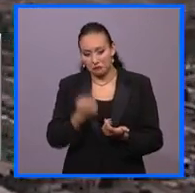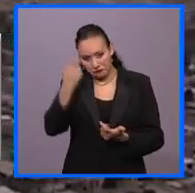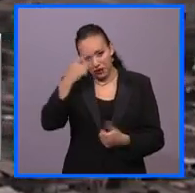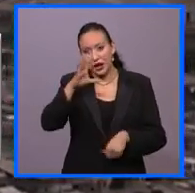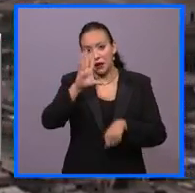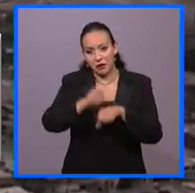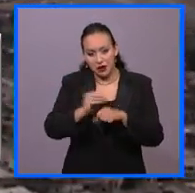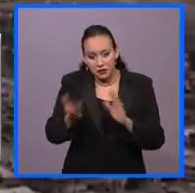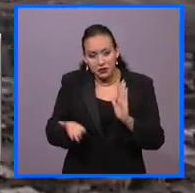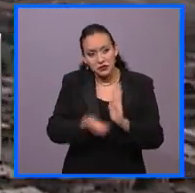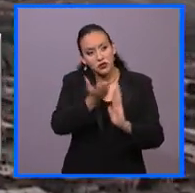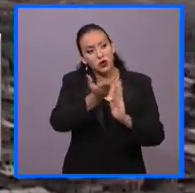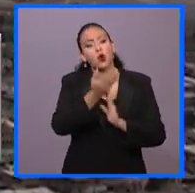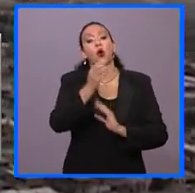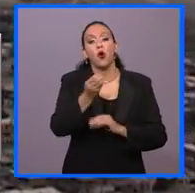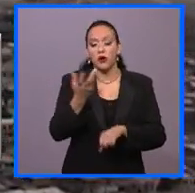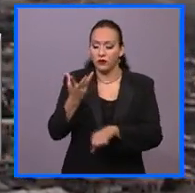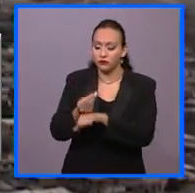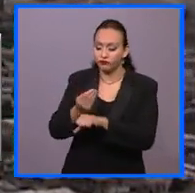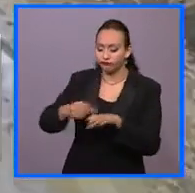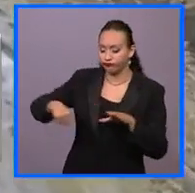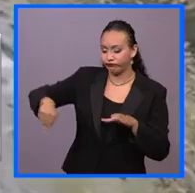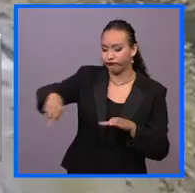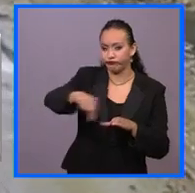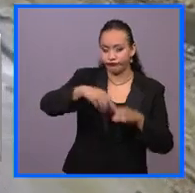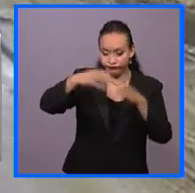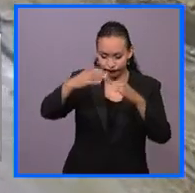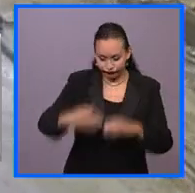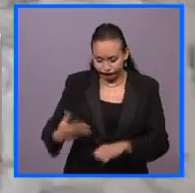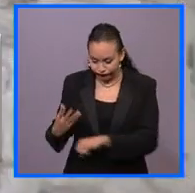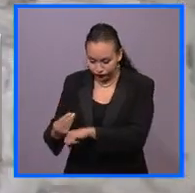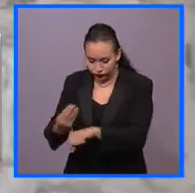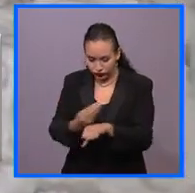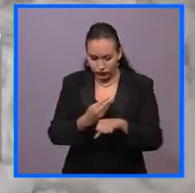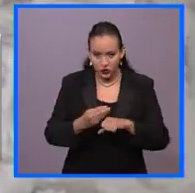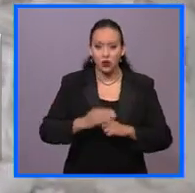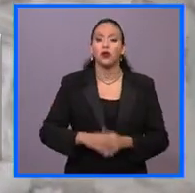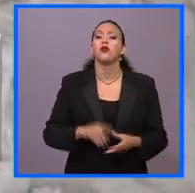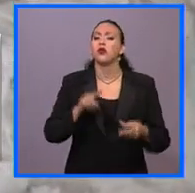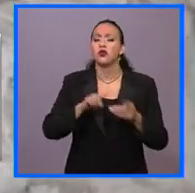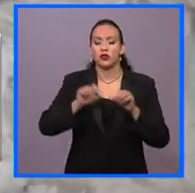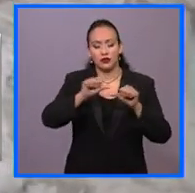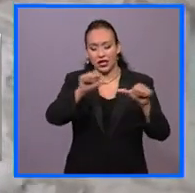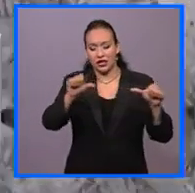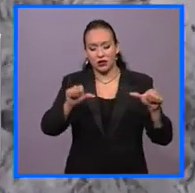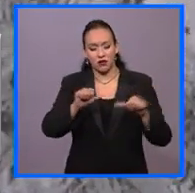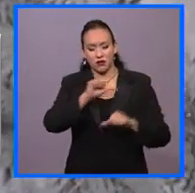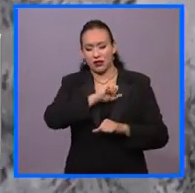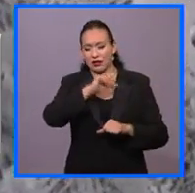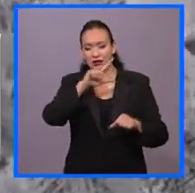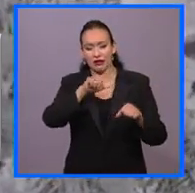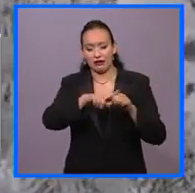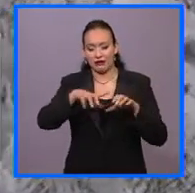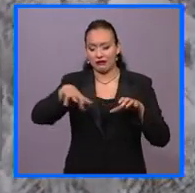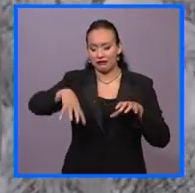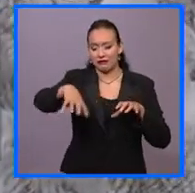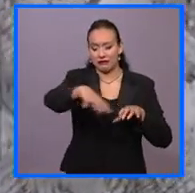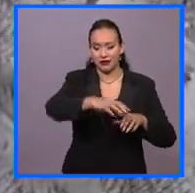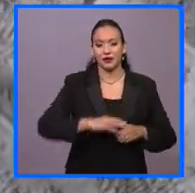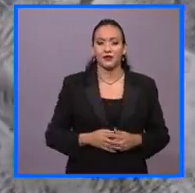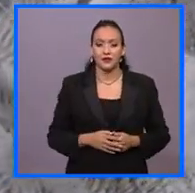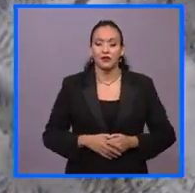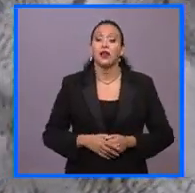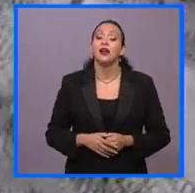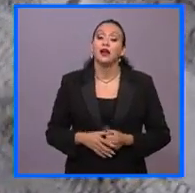permisos para la construcción y remodelación de pozos verticales y direccionales en el área específica de yacimientos convencionales, en